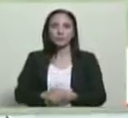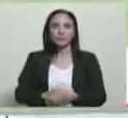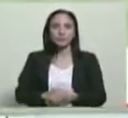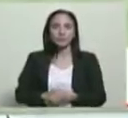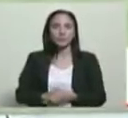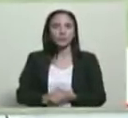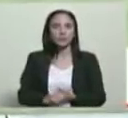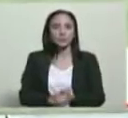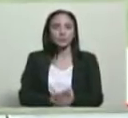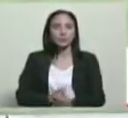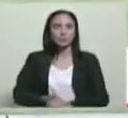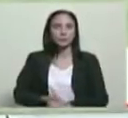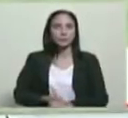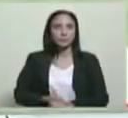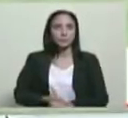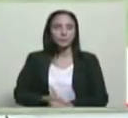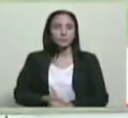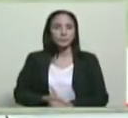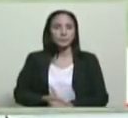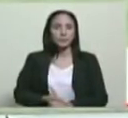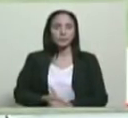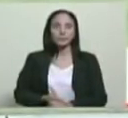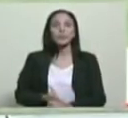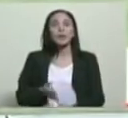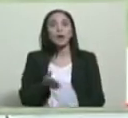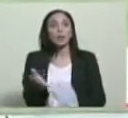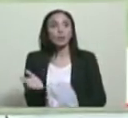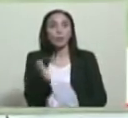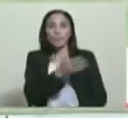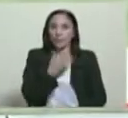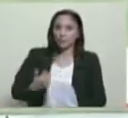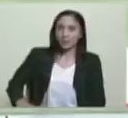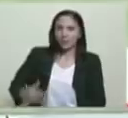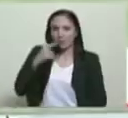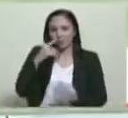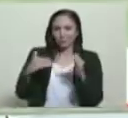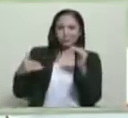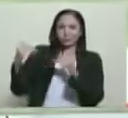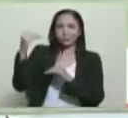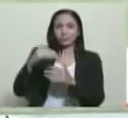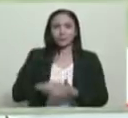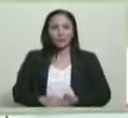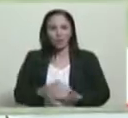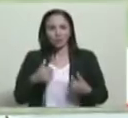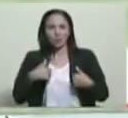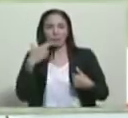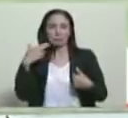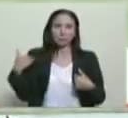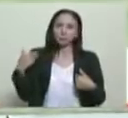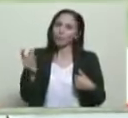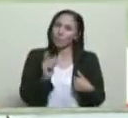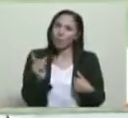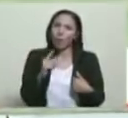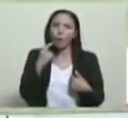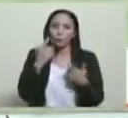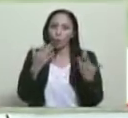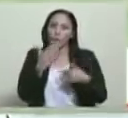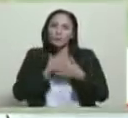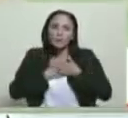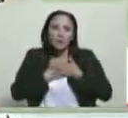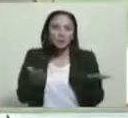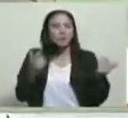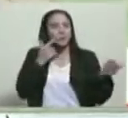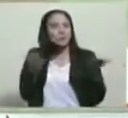Cuando yo estoy aquí como presidente, no me siento superior a ustedes o que estoy por encima de ustedes. Yo me siento que tengo que servir a